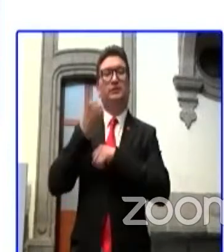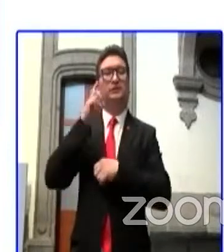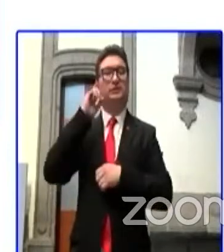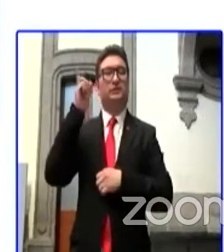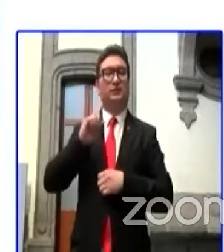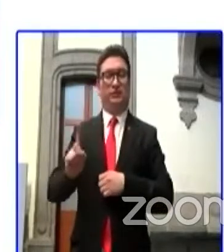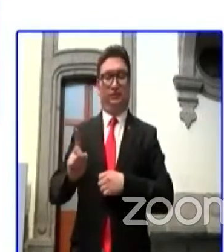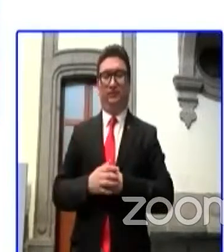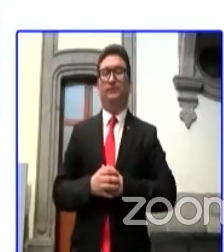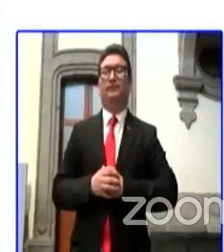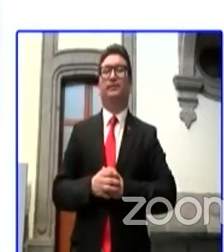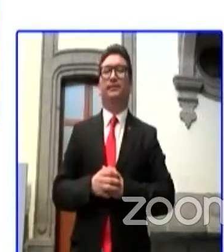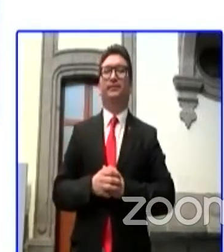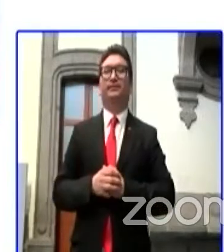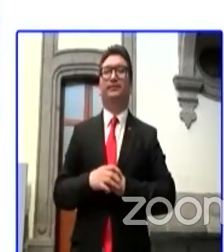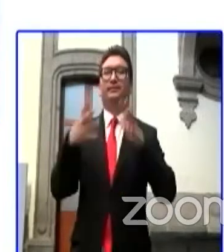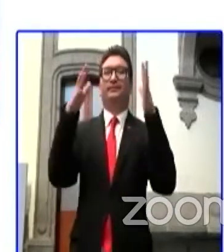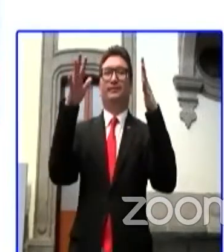Zacatecas.